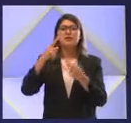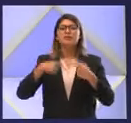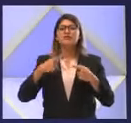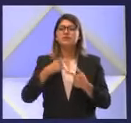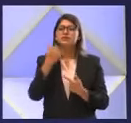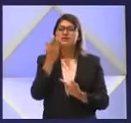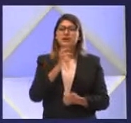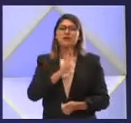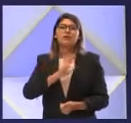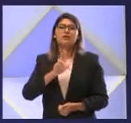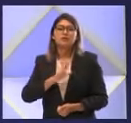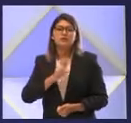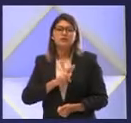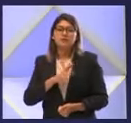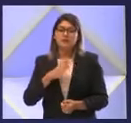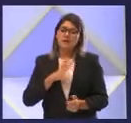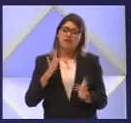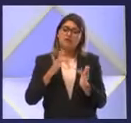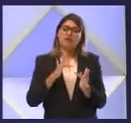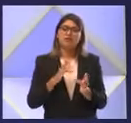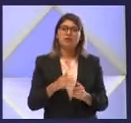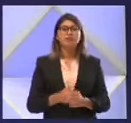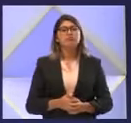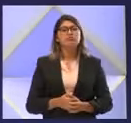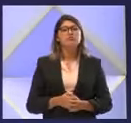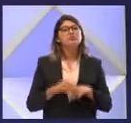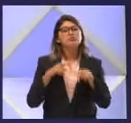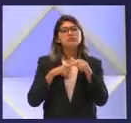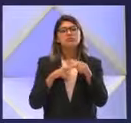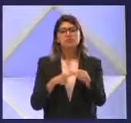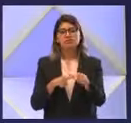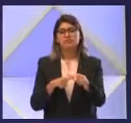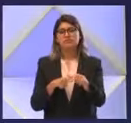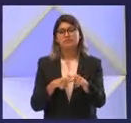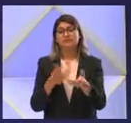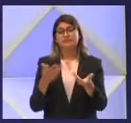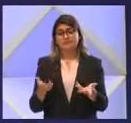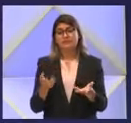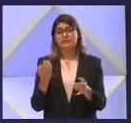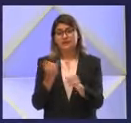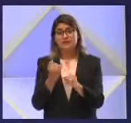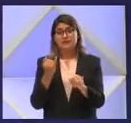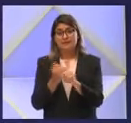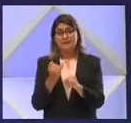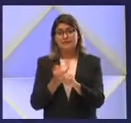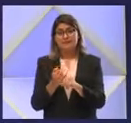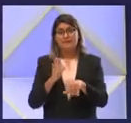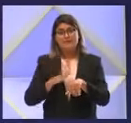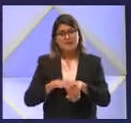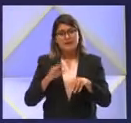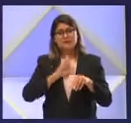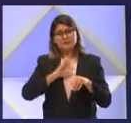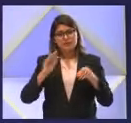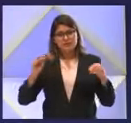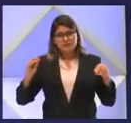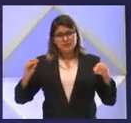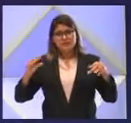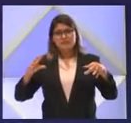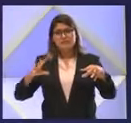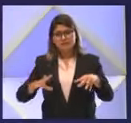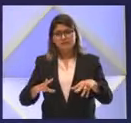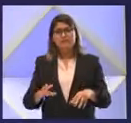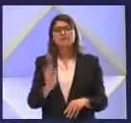satelital en internet rural satelital es podemos compartirlo más otro gran tema